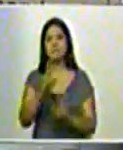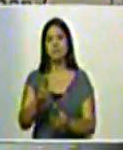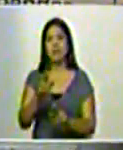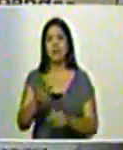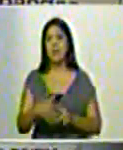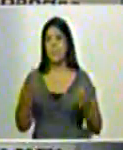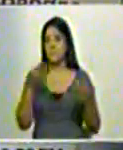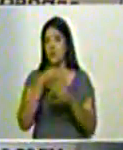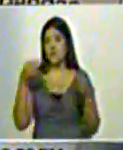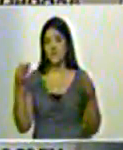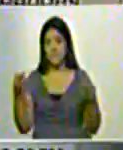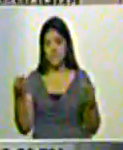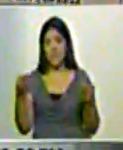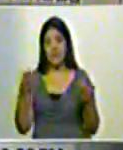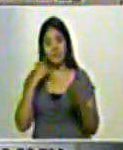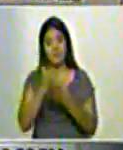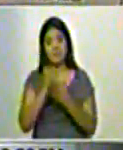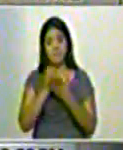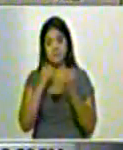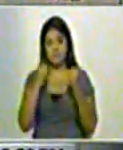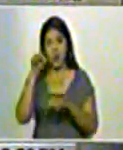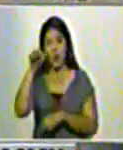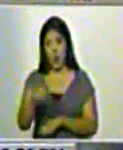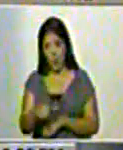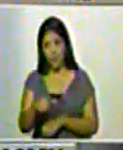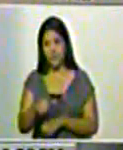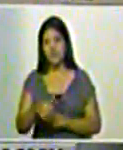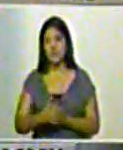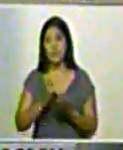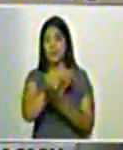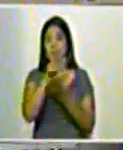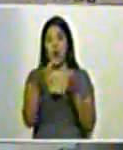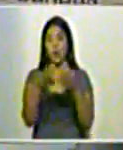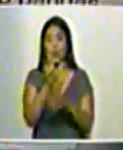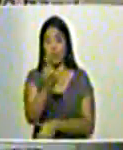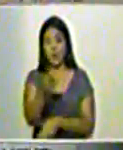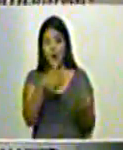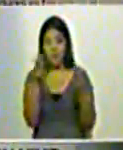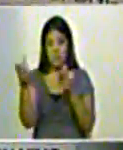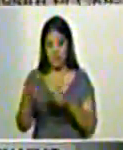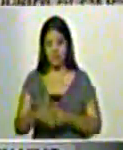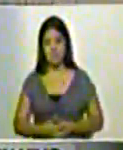espectaculares y ejemplares del disimulacro de hoy protagonizado por bandas armadas del PSUV?